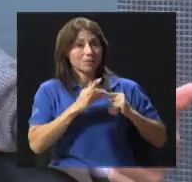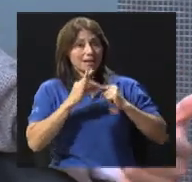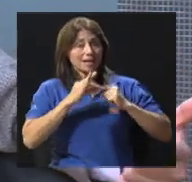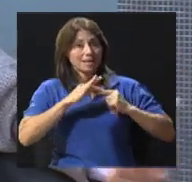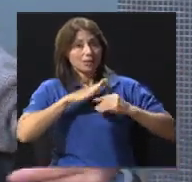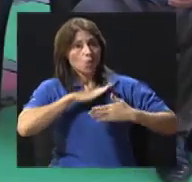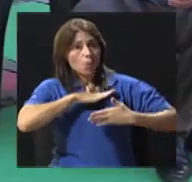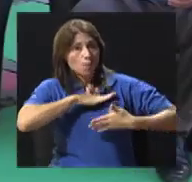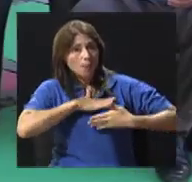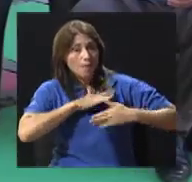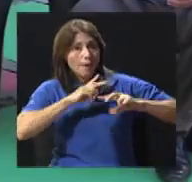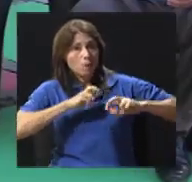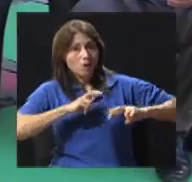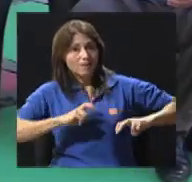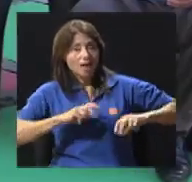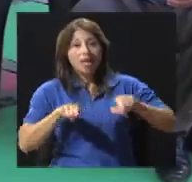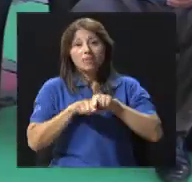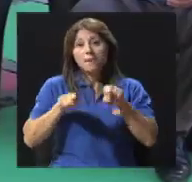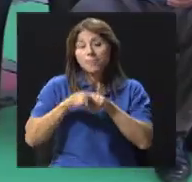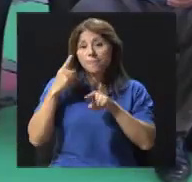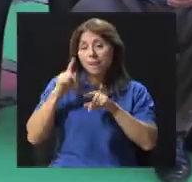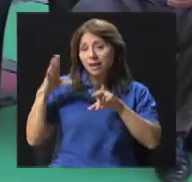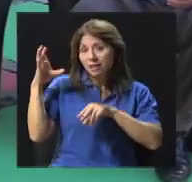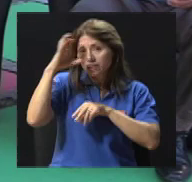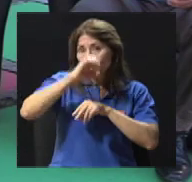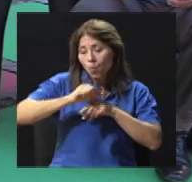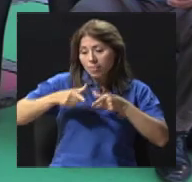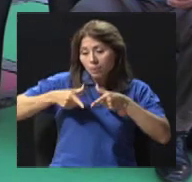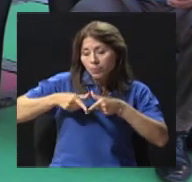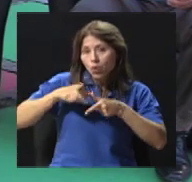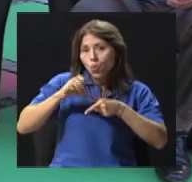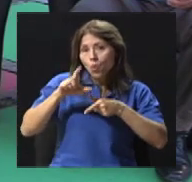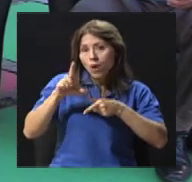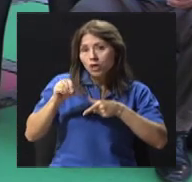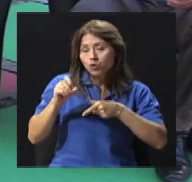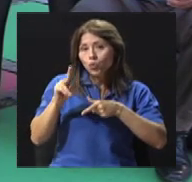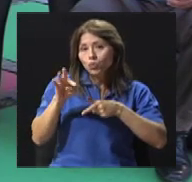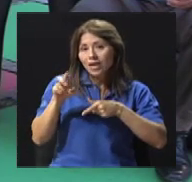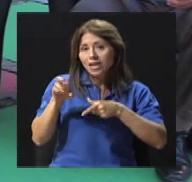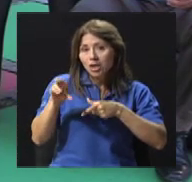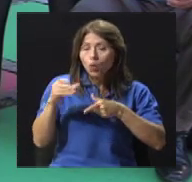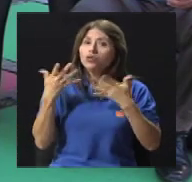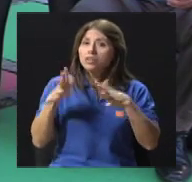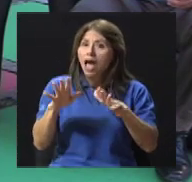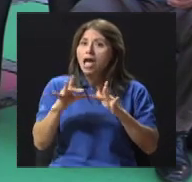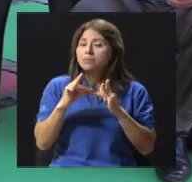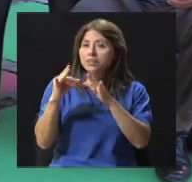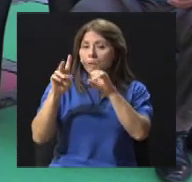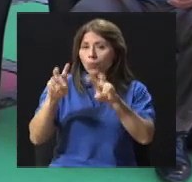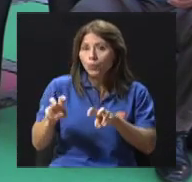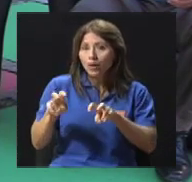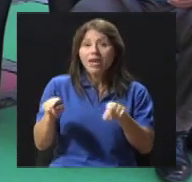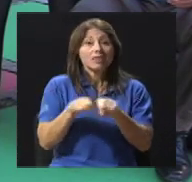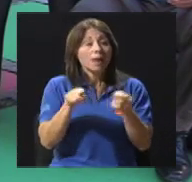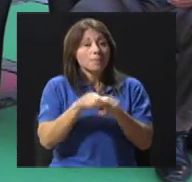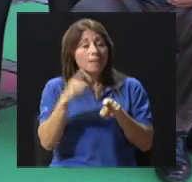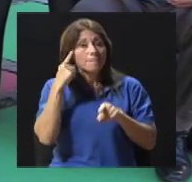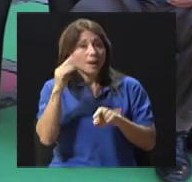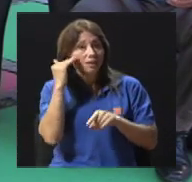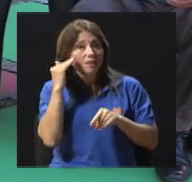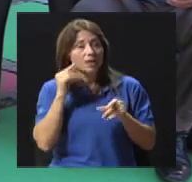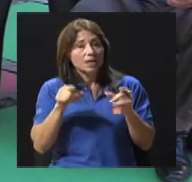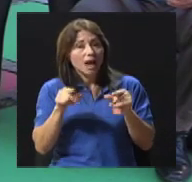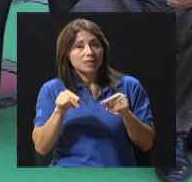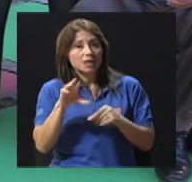el Papanicolaou, en el caso del colon o con algunas afecciones o tumores del sistema digestivo con el examen de sangre oculta en heces, que es